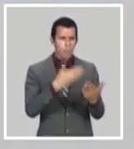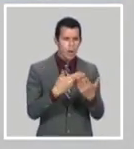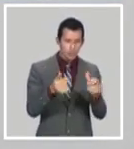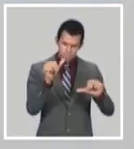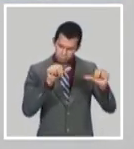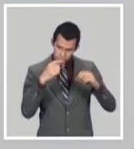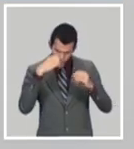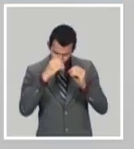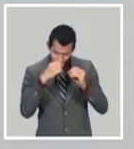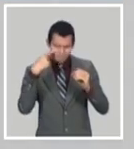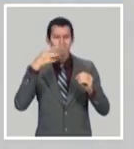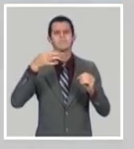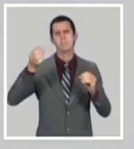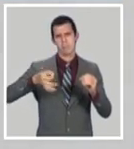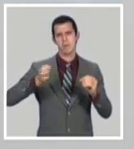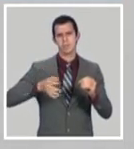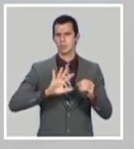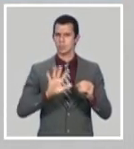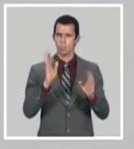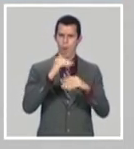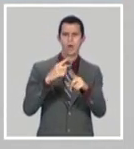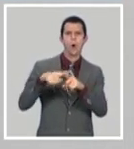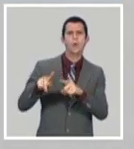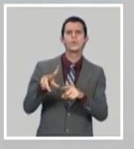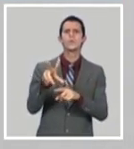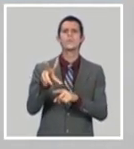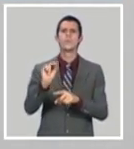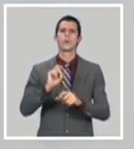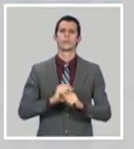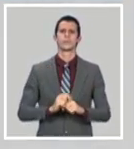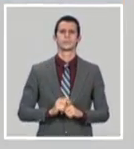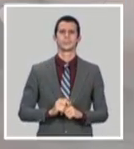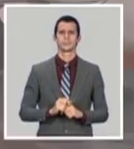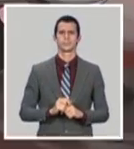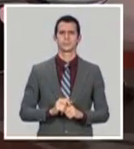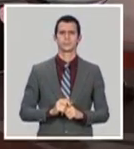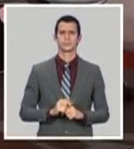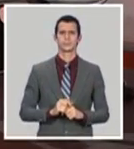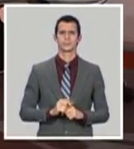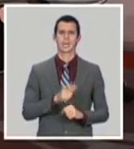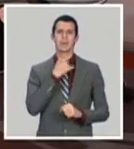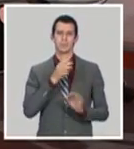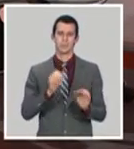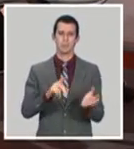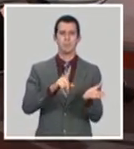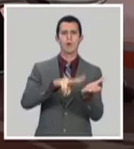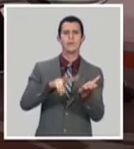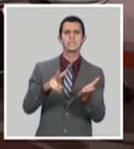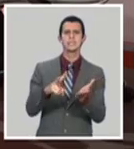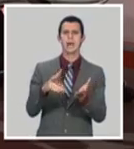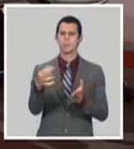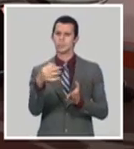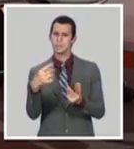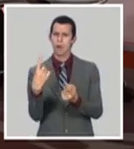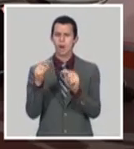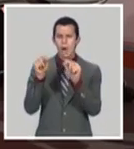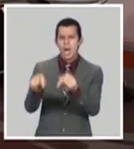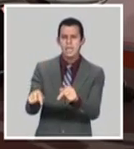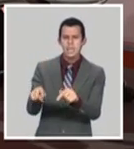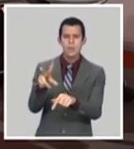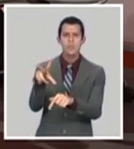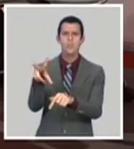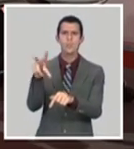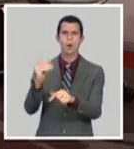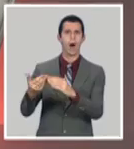de Jabón Grande, de Palmira, que realmente lo que hemos demostrado, sin lugar a dudas, que